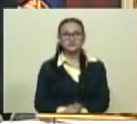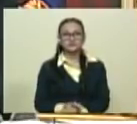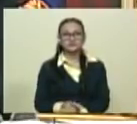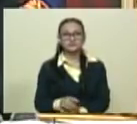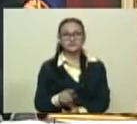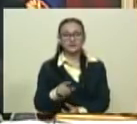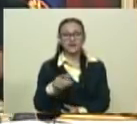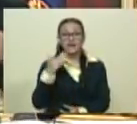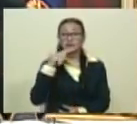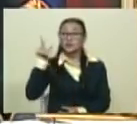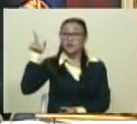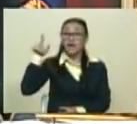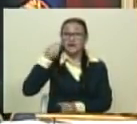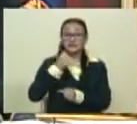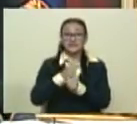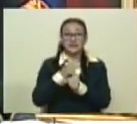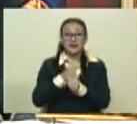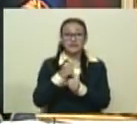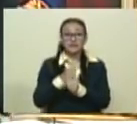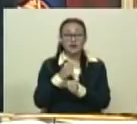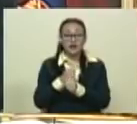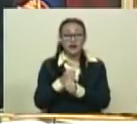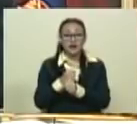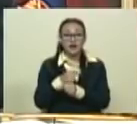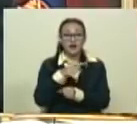Es estadounidense y trabaja para La Vanguardia